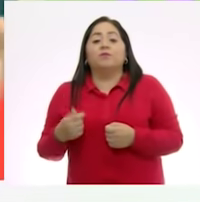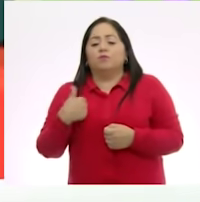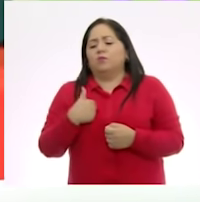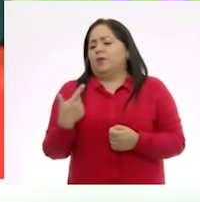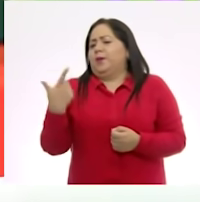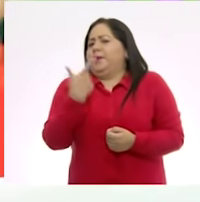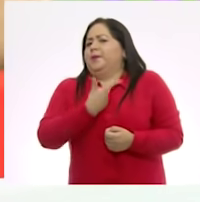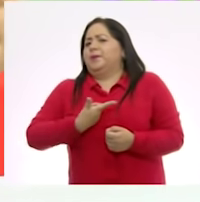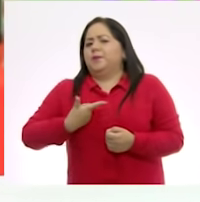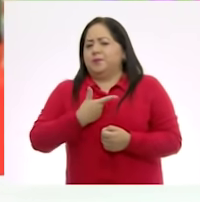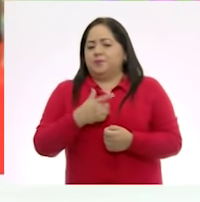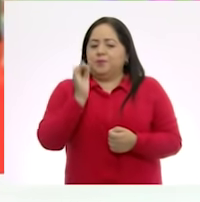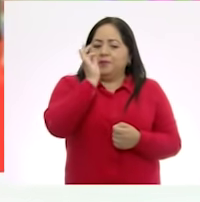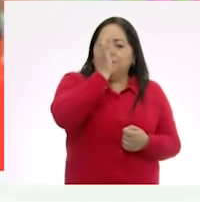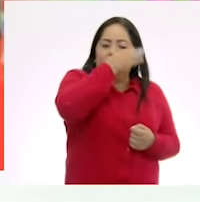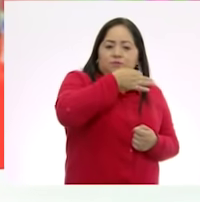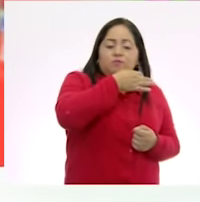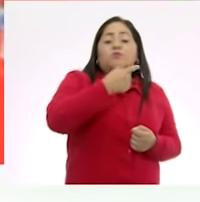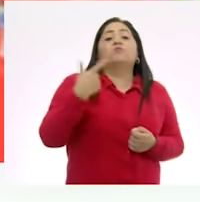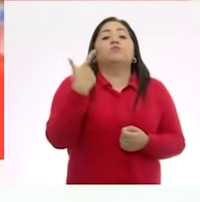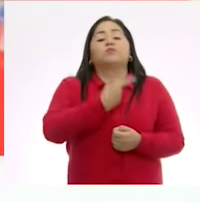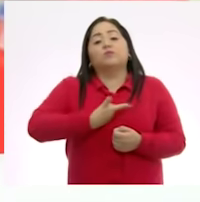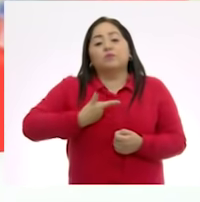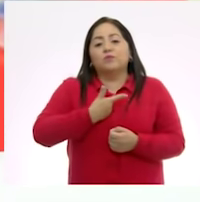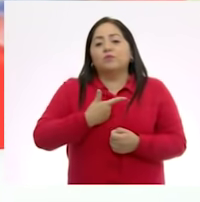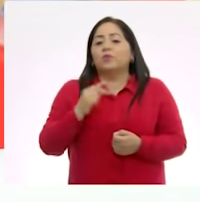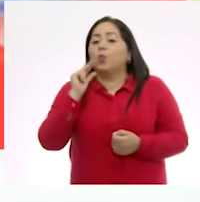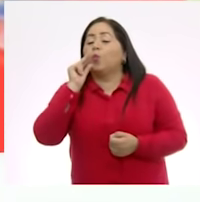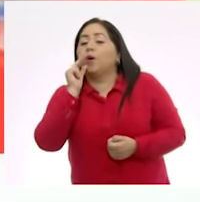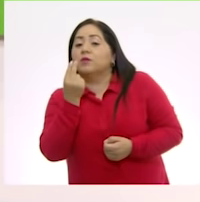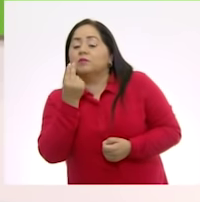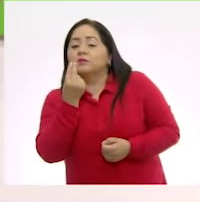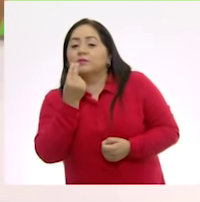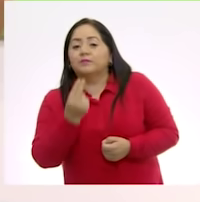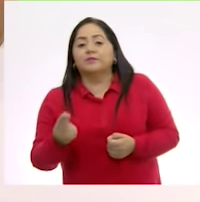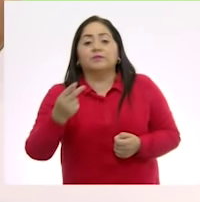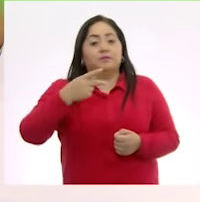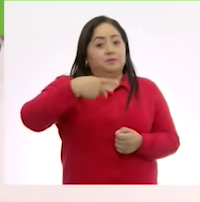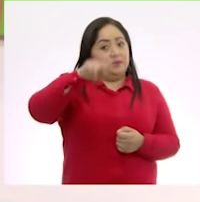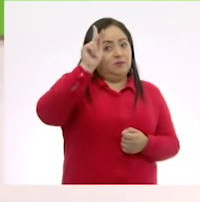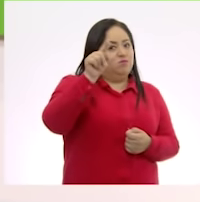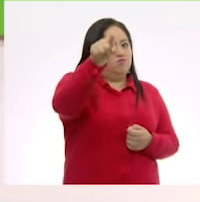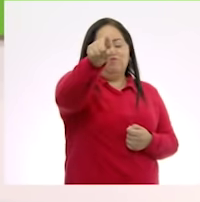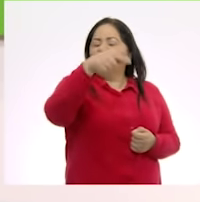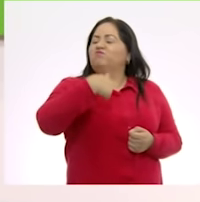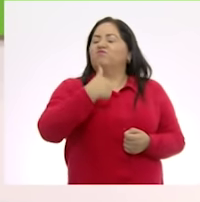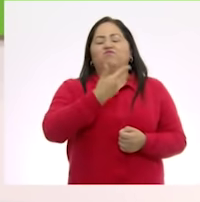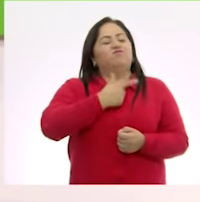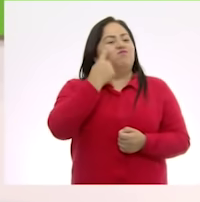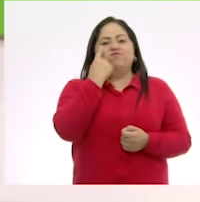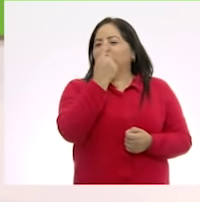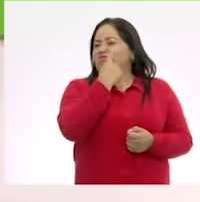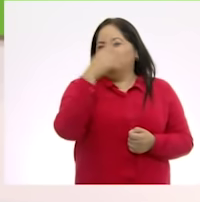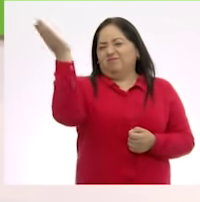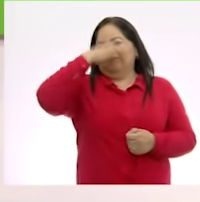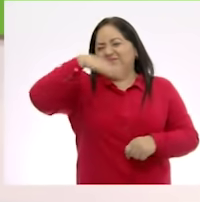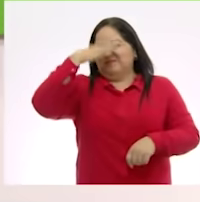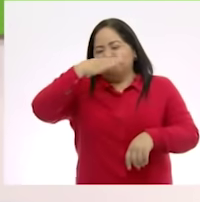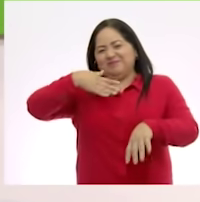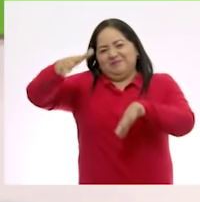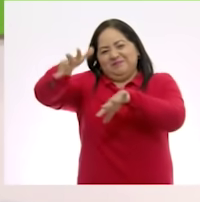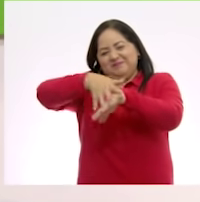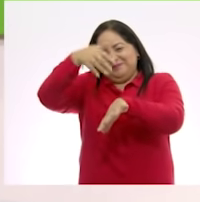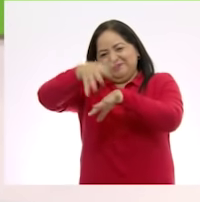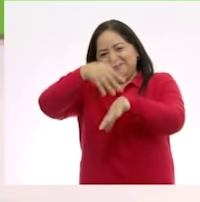Me gusta la fresa, me gusta la nuez, pero tú no me gustas porque te apestan